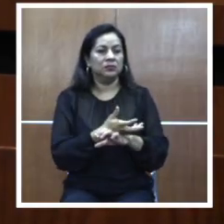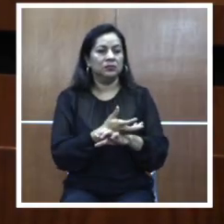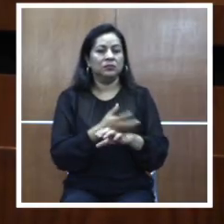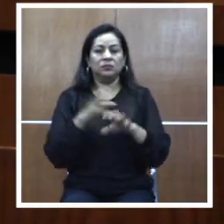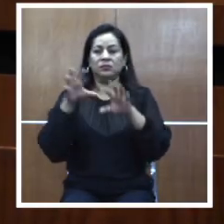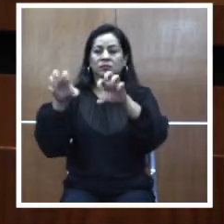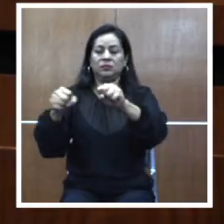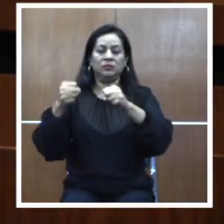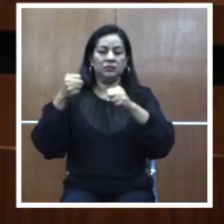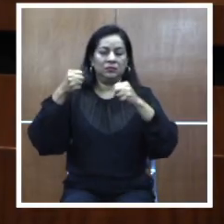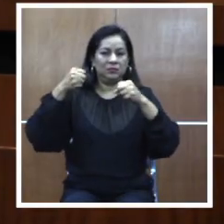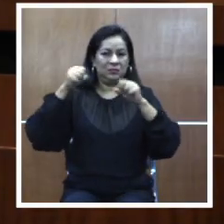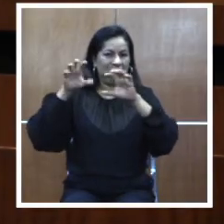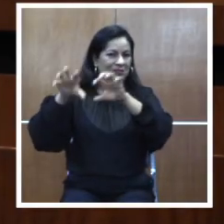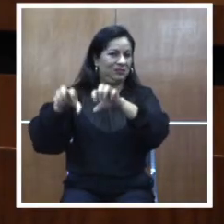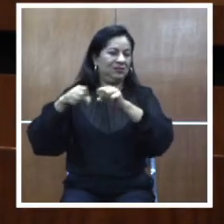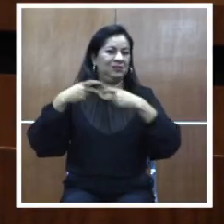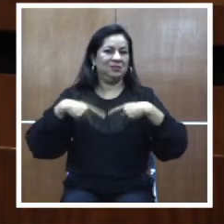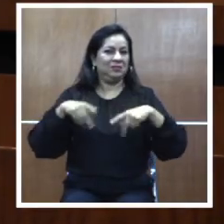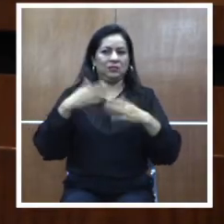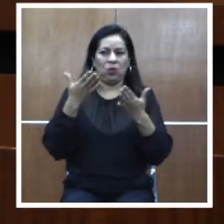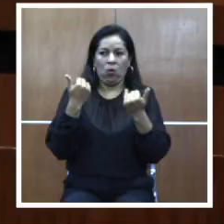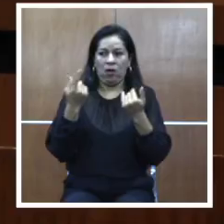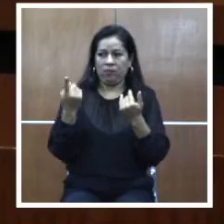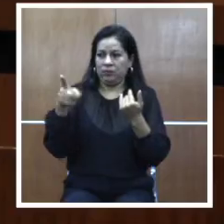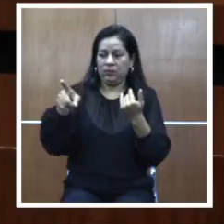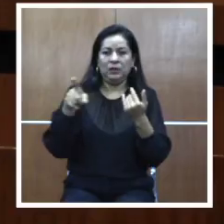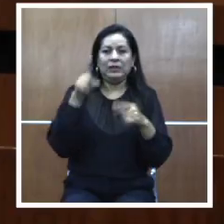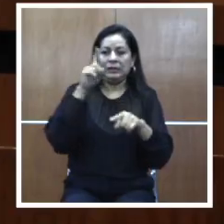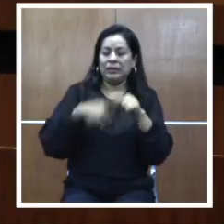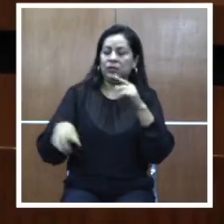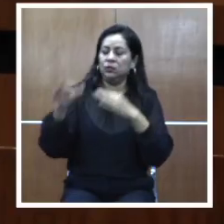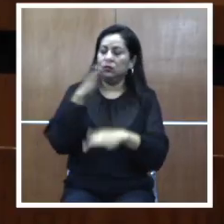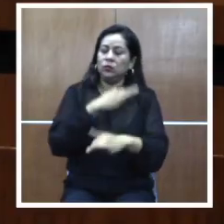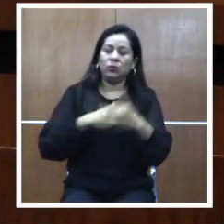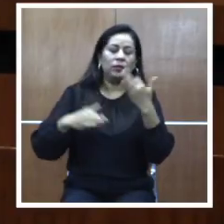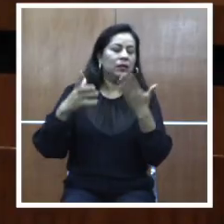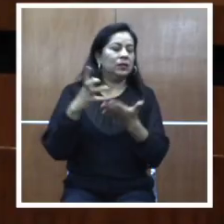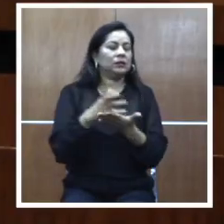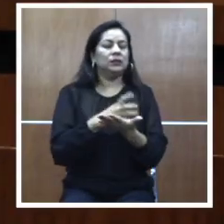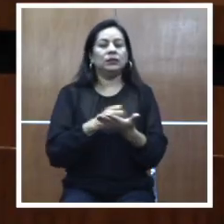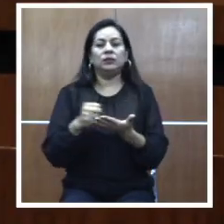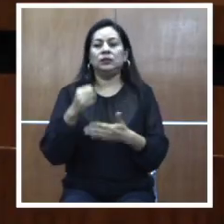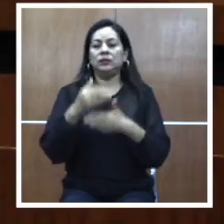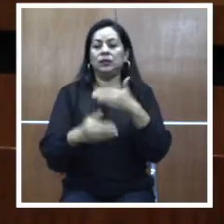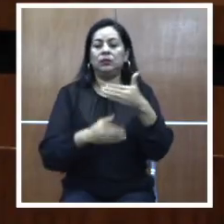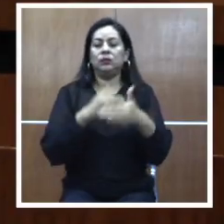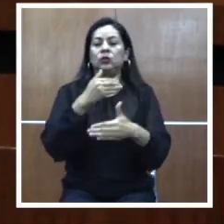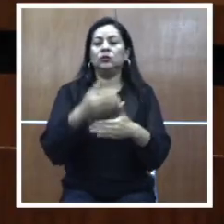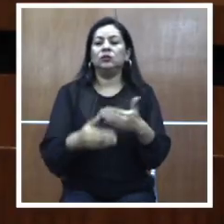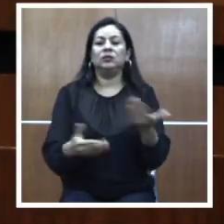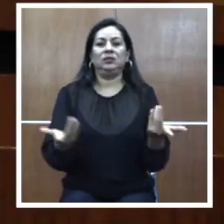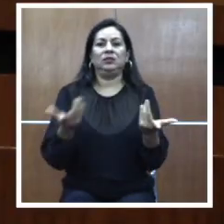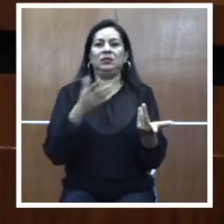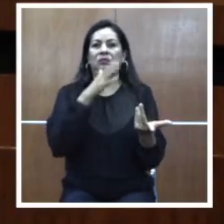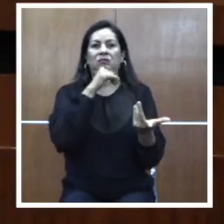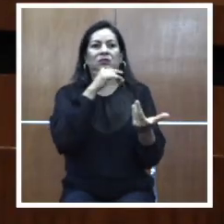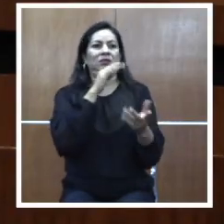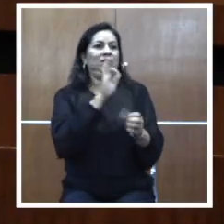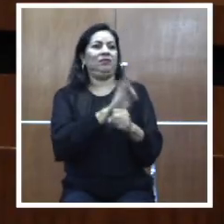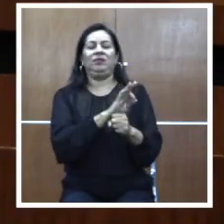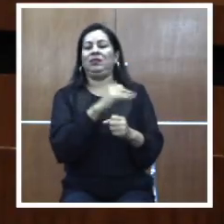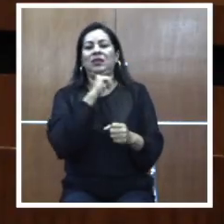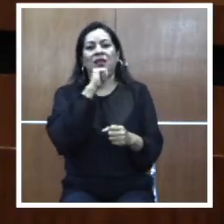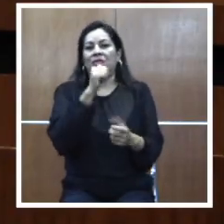detención de migrantes sin ninguna orden, violando todas las garantías del debido proceso y sin posibilidad de defensa,